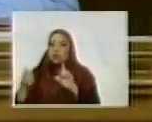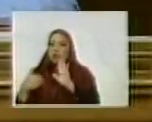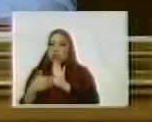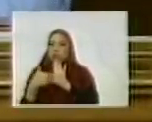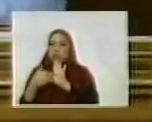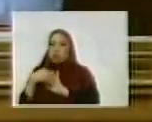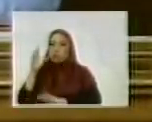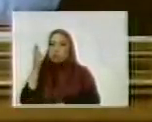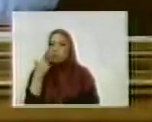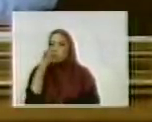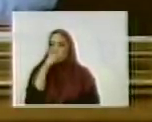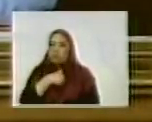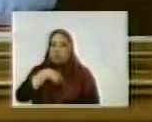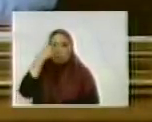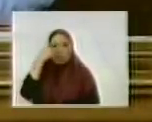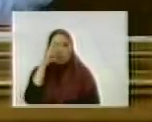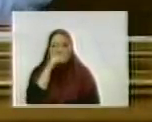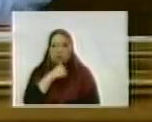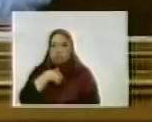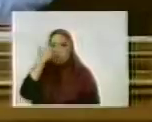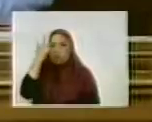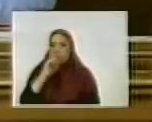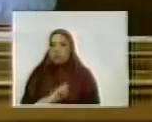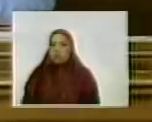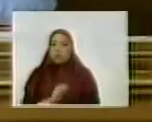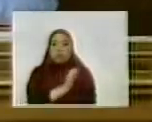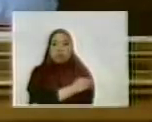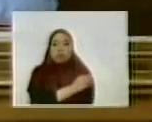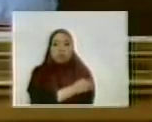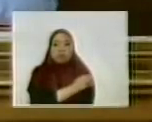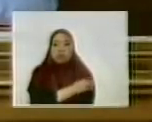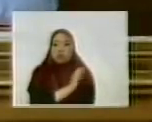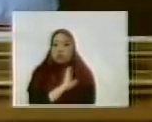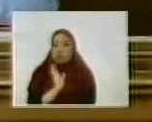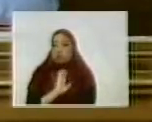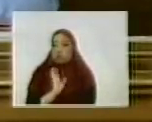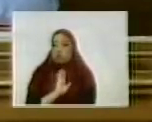No tienen vergüenza de nada. Por eso es con la derecha, mire,